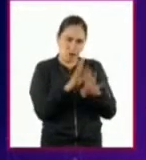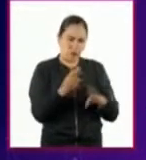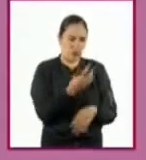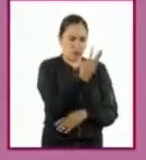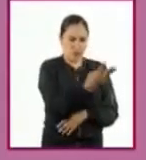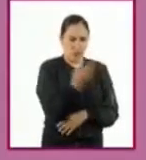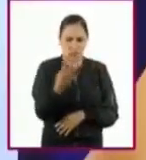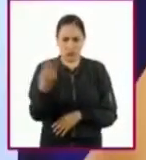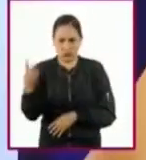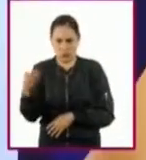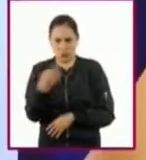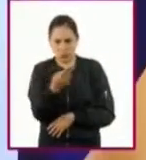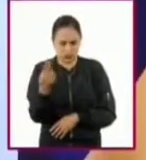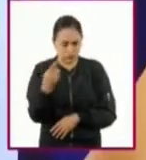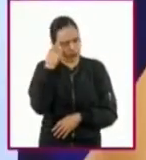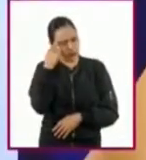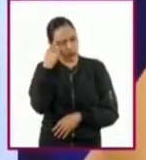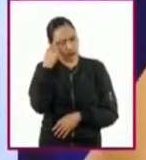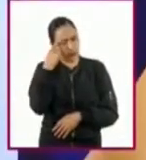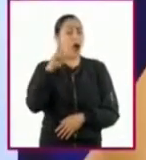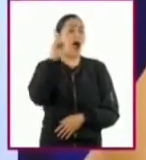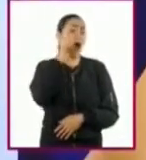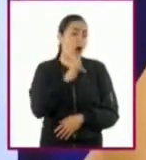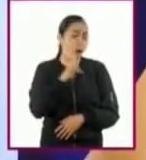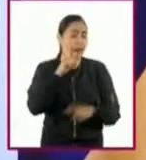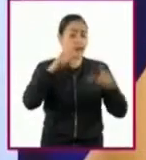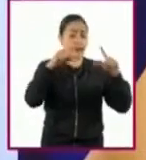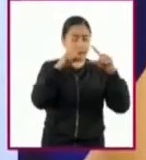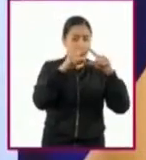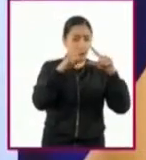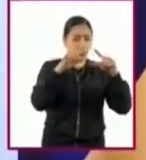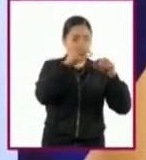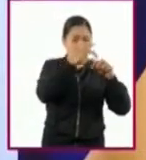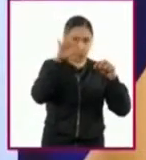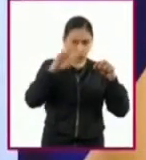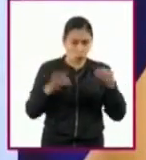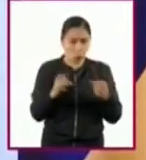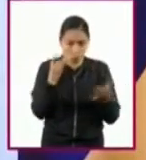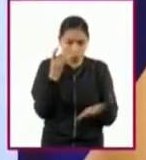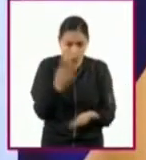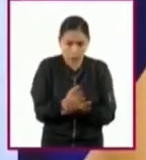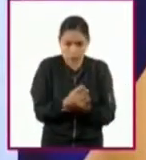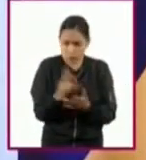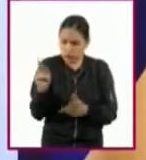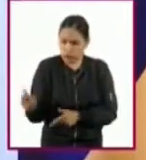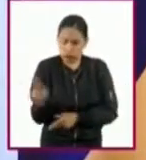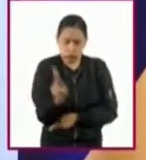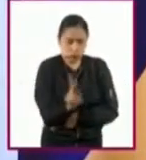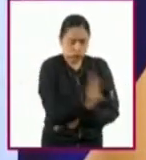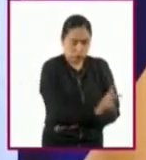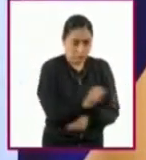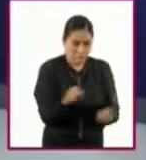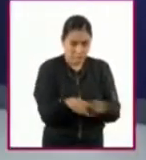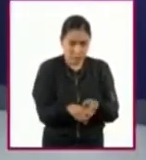figura. Veremos si con esas medidas se pueden construir triángulos únicos, es decir, triángulos congruentes.